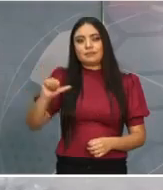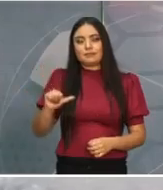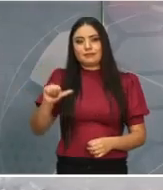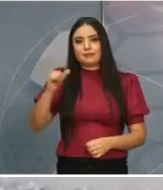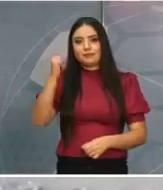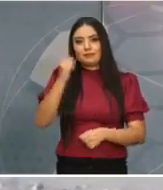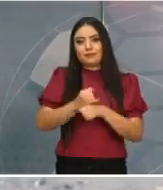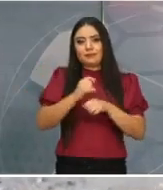etna juárez